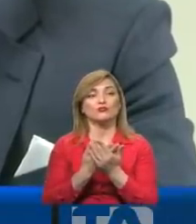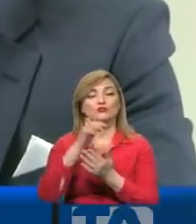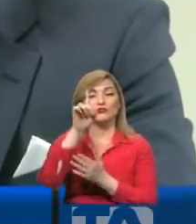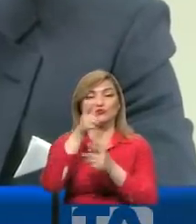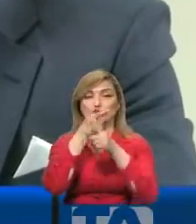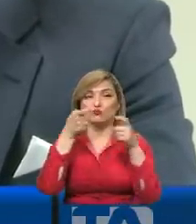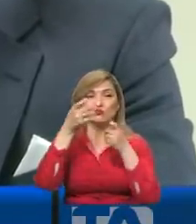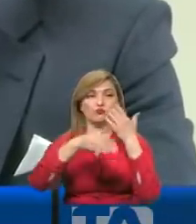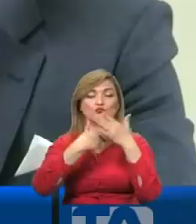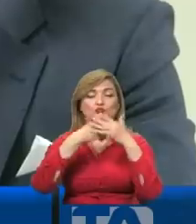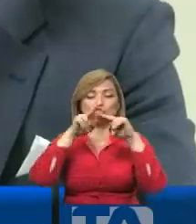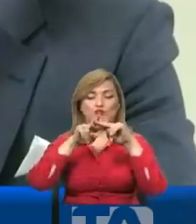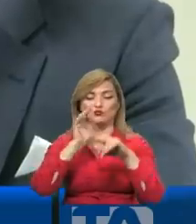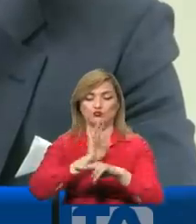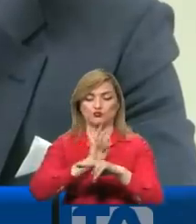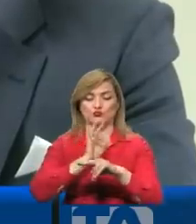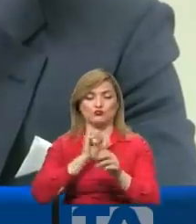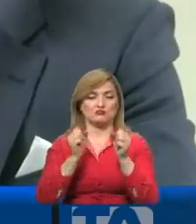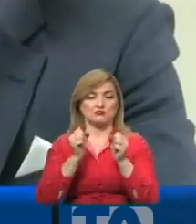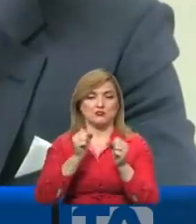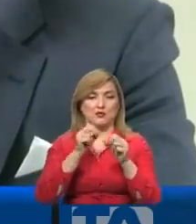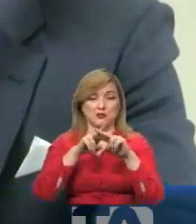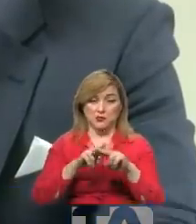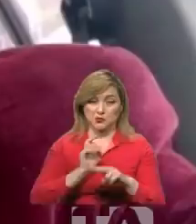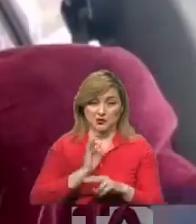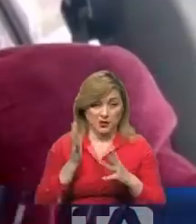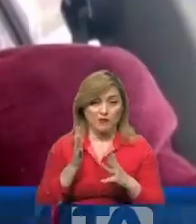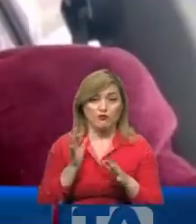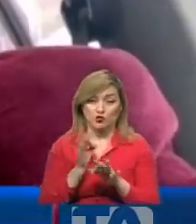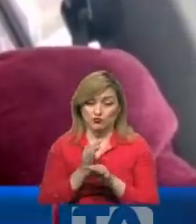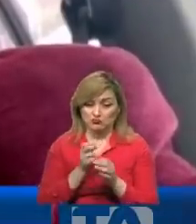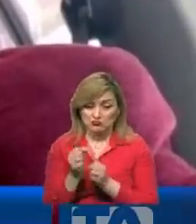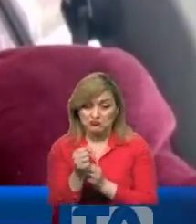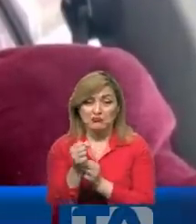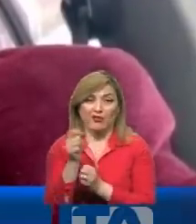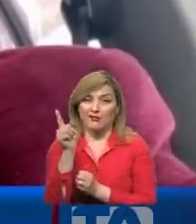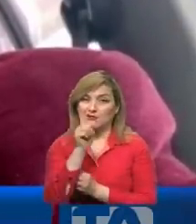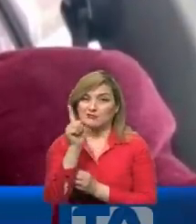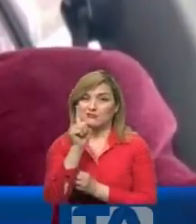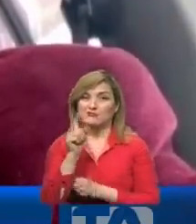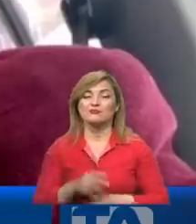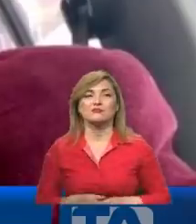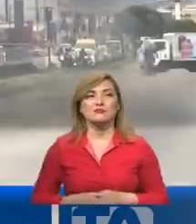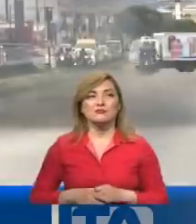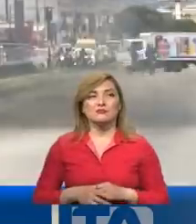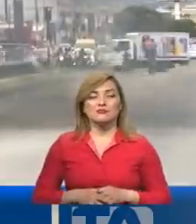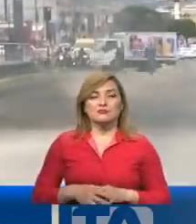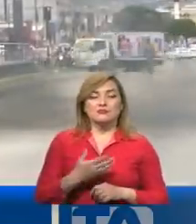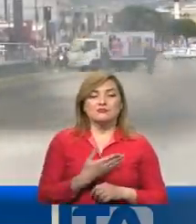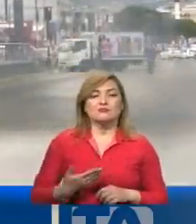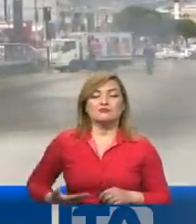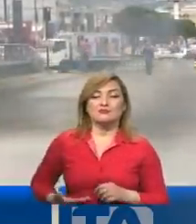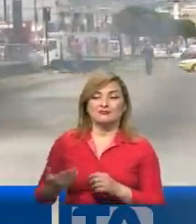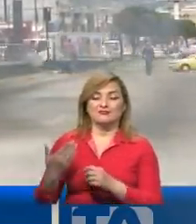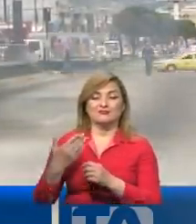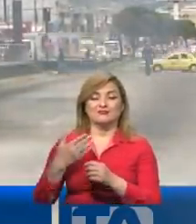al primero de marzo, que tengan la revisión técnica vehicular. Si no la tienen, pues no podrán operar. Jorge Espín, presidente del Corredor Central Norte, asegura que